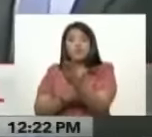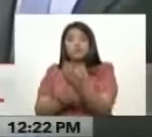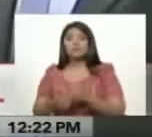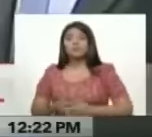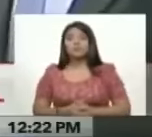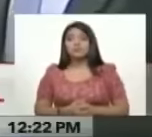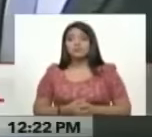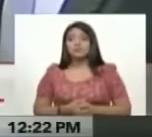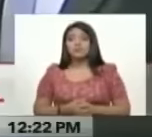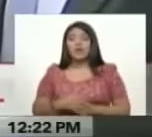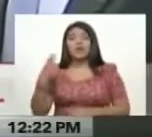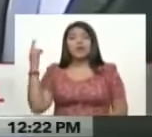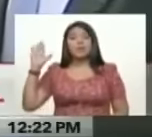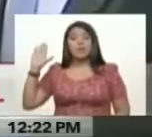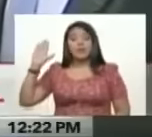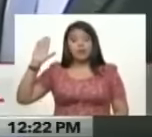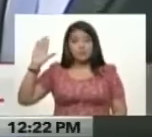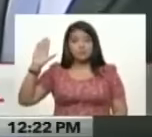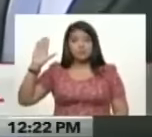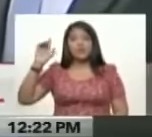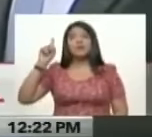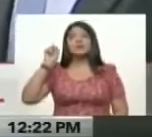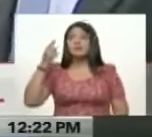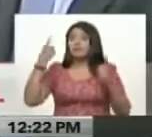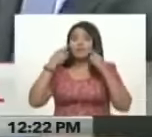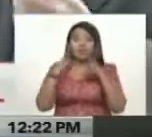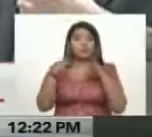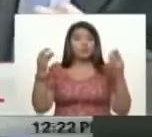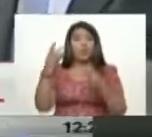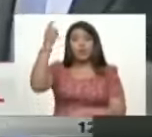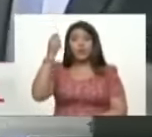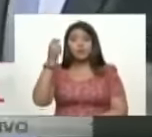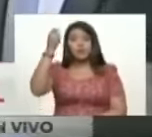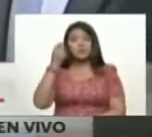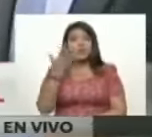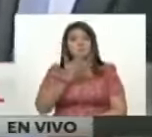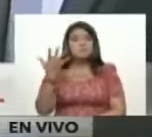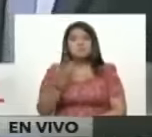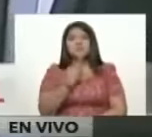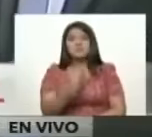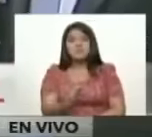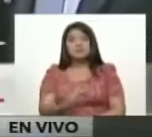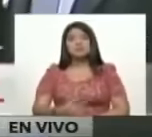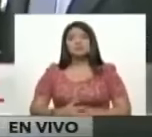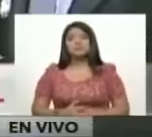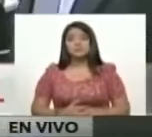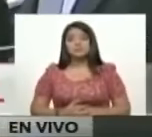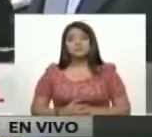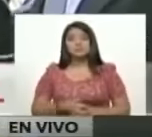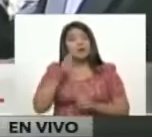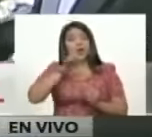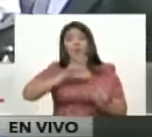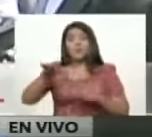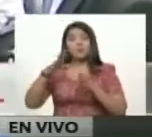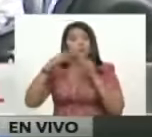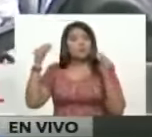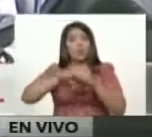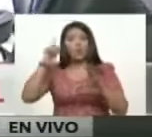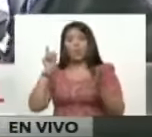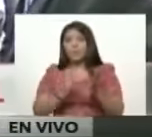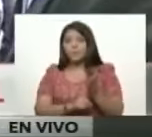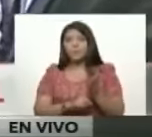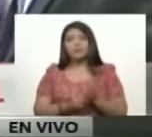acta de proclamación y la de estos diputados fue declarado. El amparo cautelar no